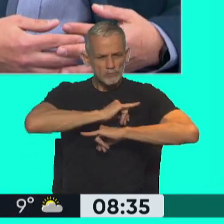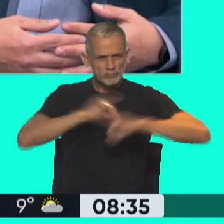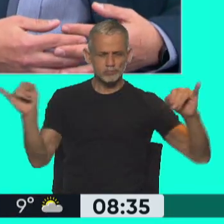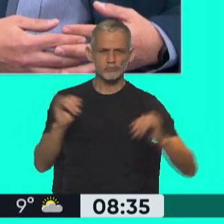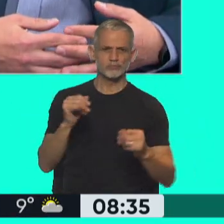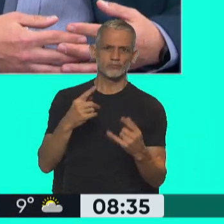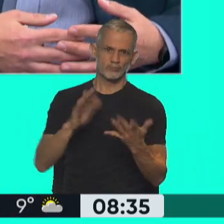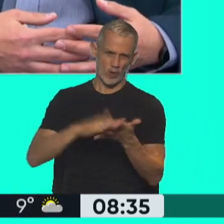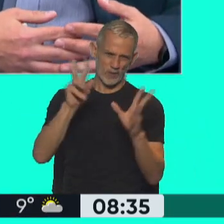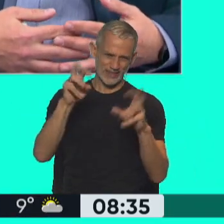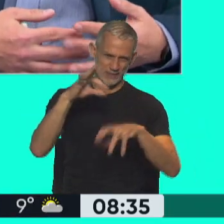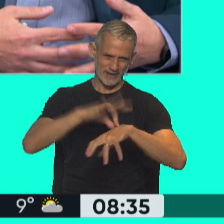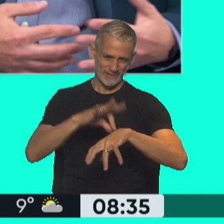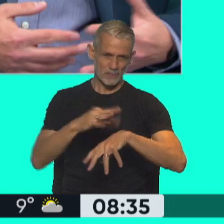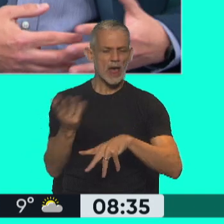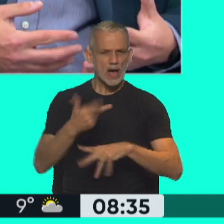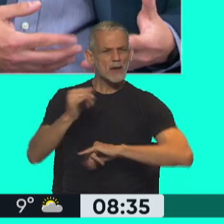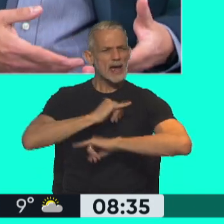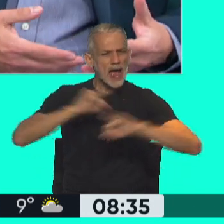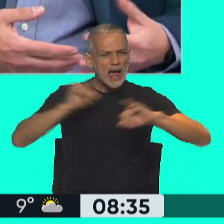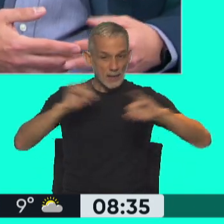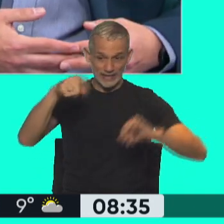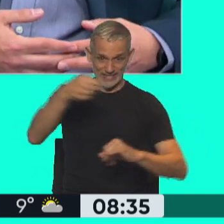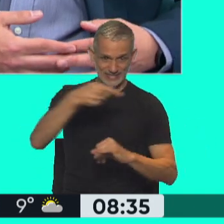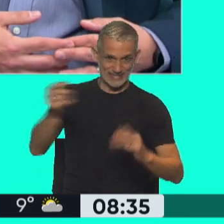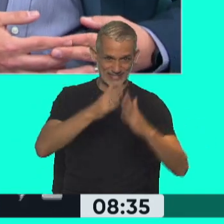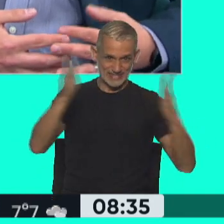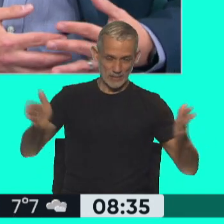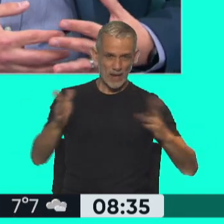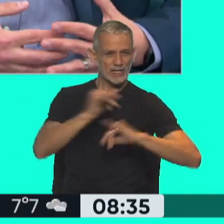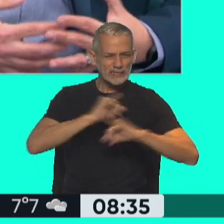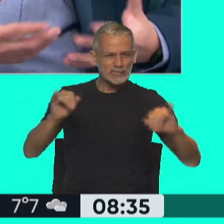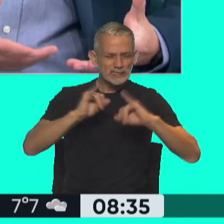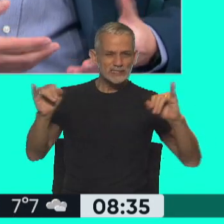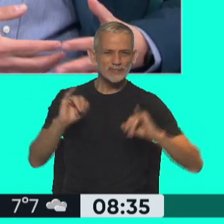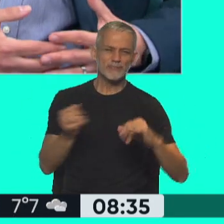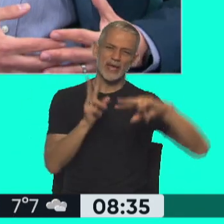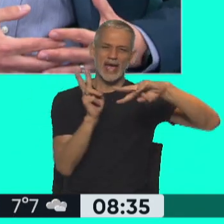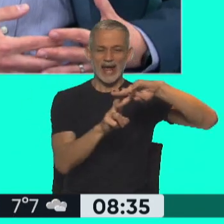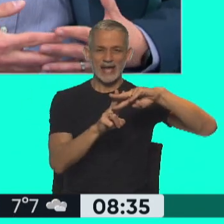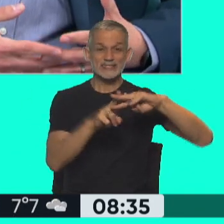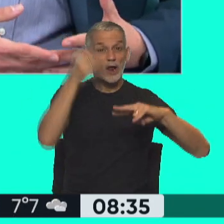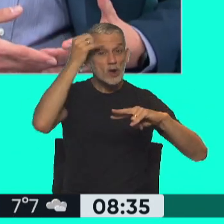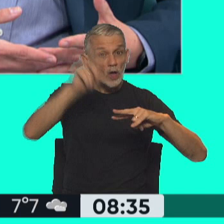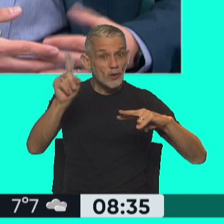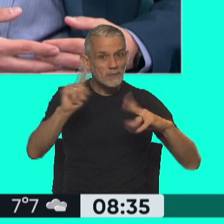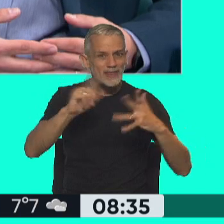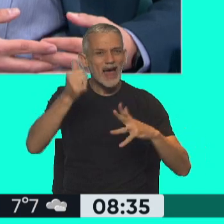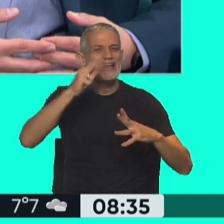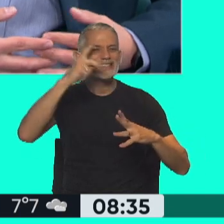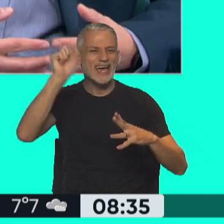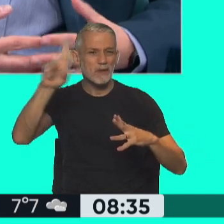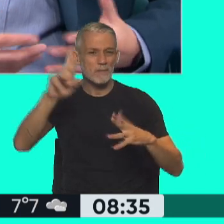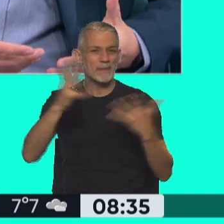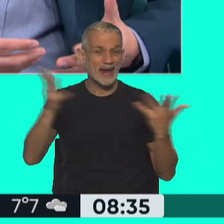por la enfermedad, estamos haciendo una campaña esta semana con el hashtag No te olvides del Alzheimer, con